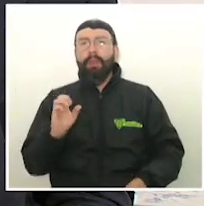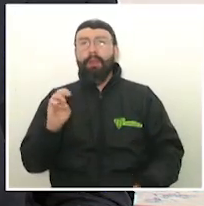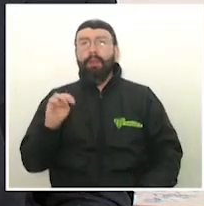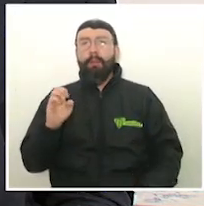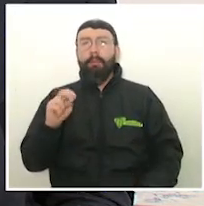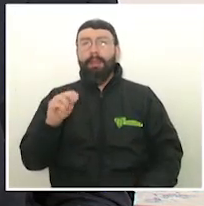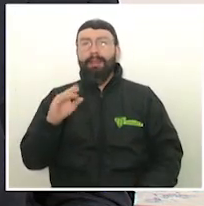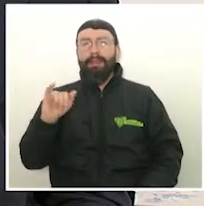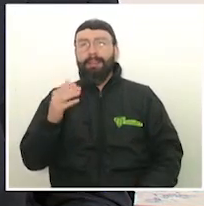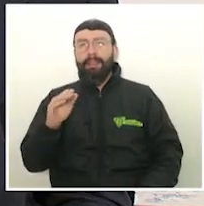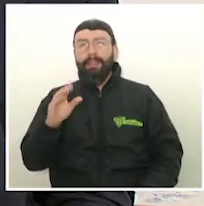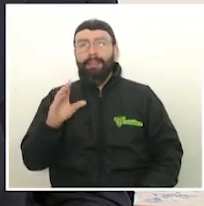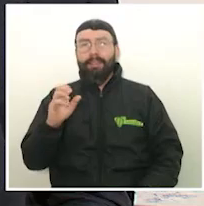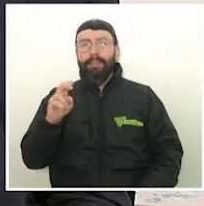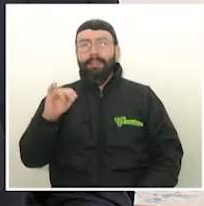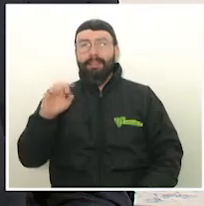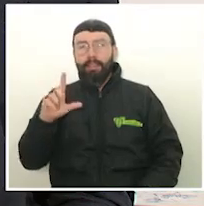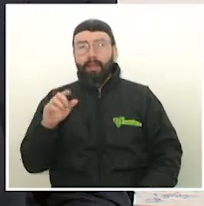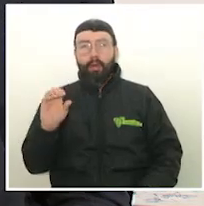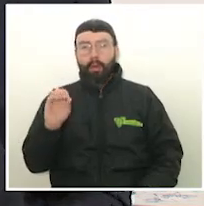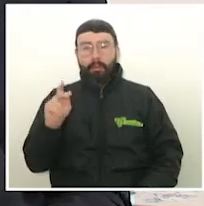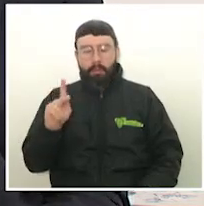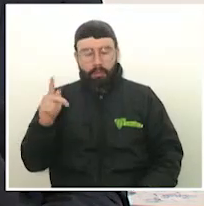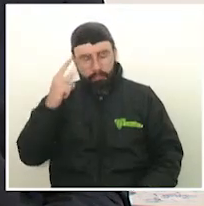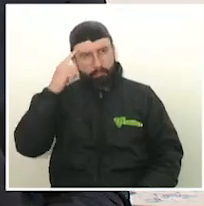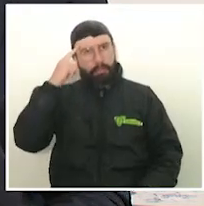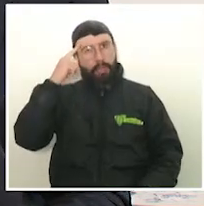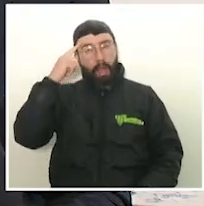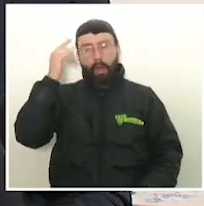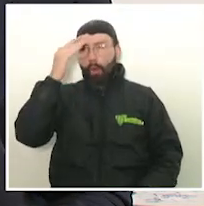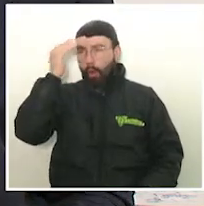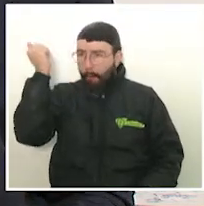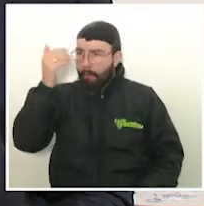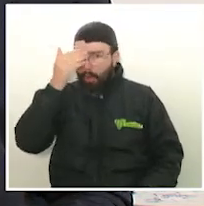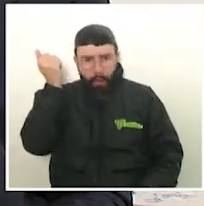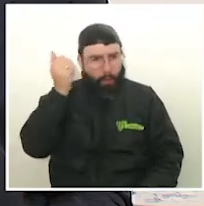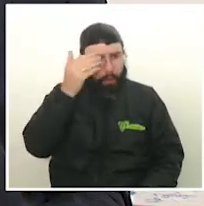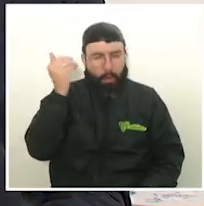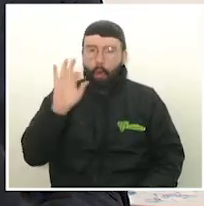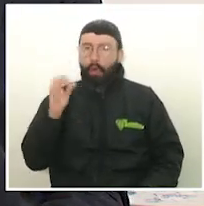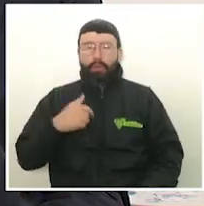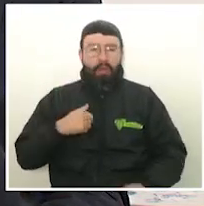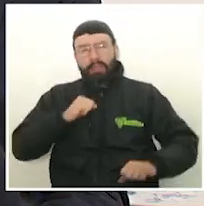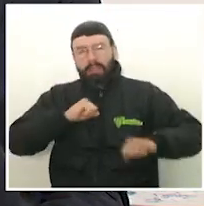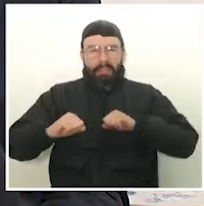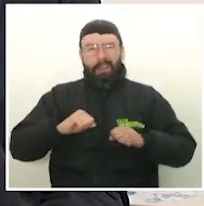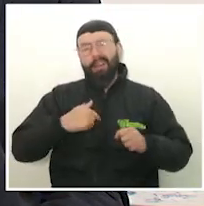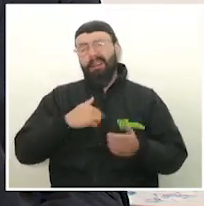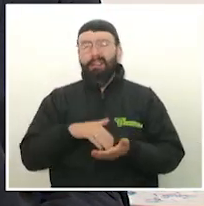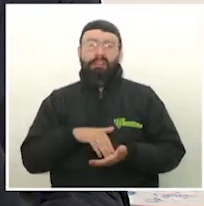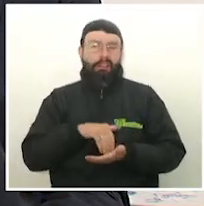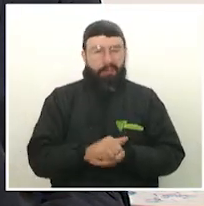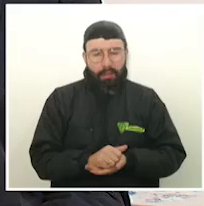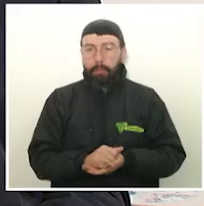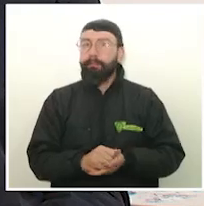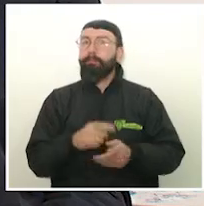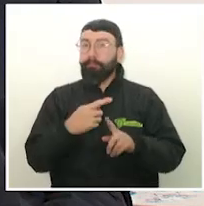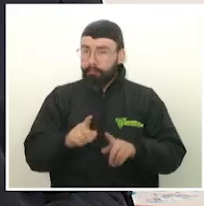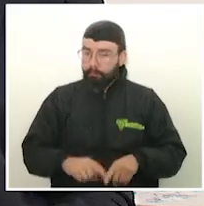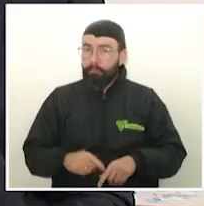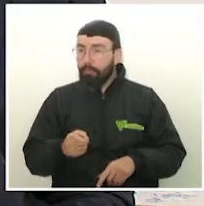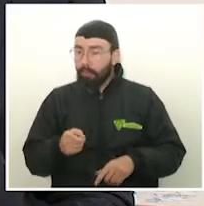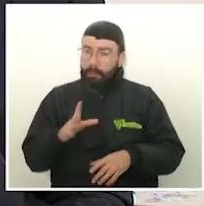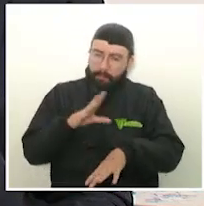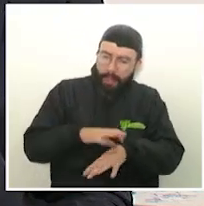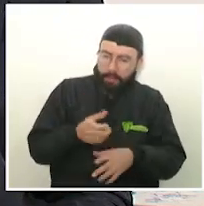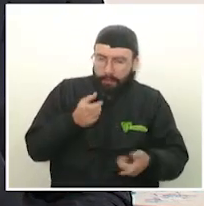tantos procesos que la gente dice, ay, perdí la memoria o la energía. Y entonces hay métodos diagnósticos. La semana